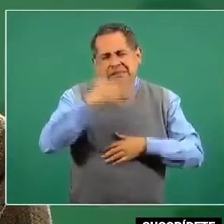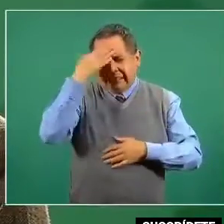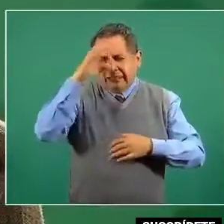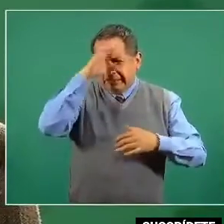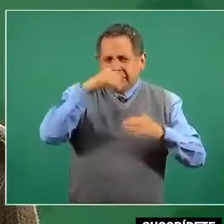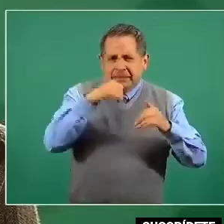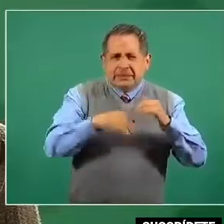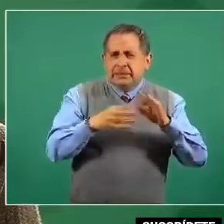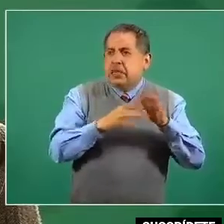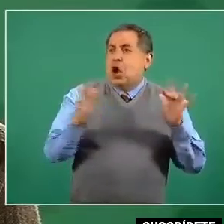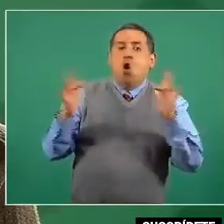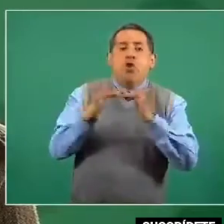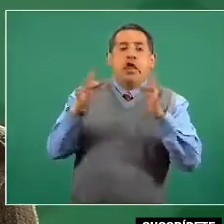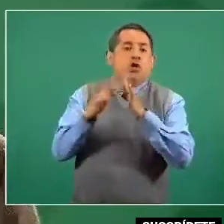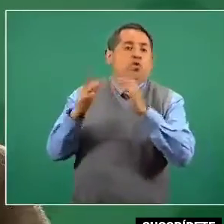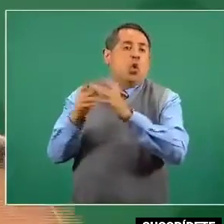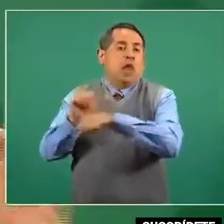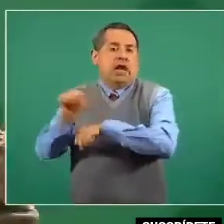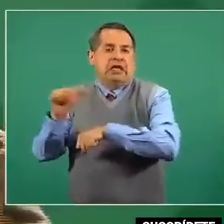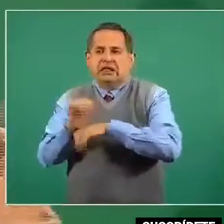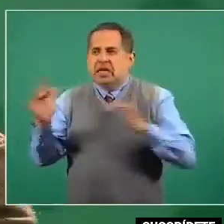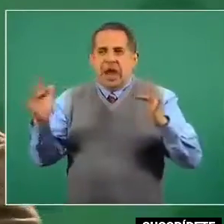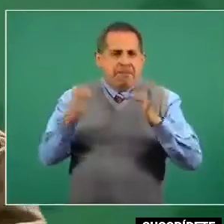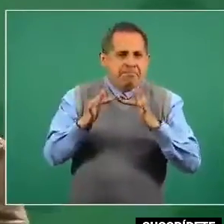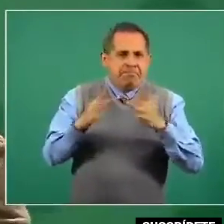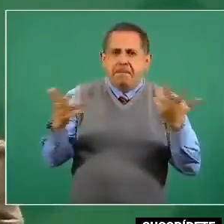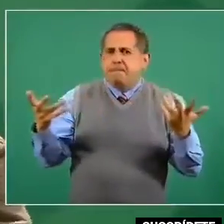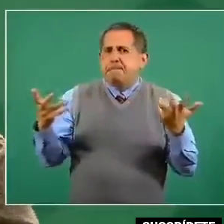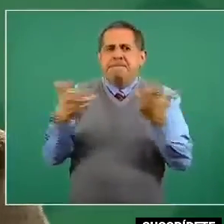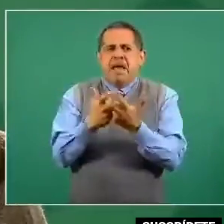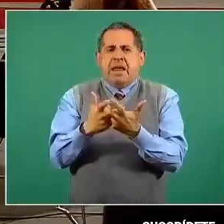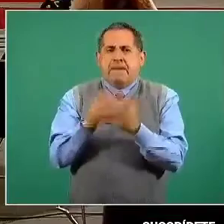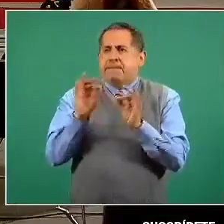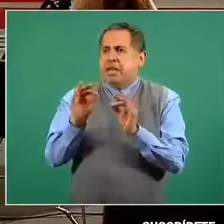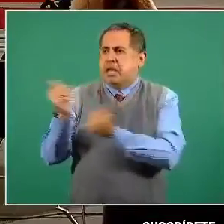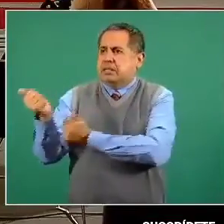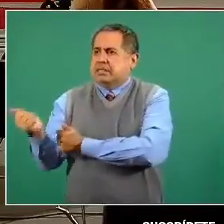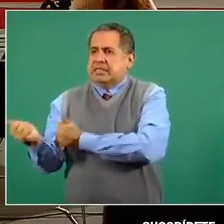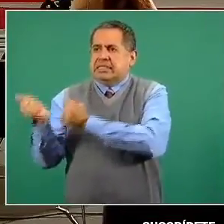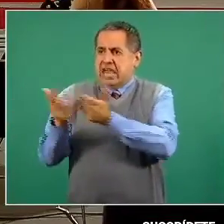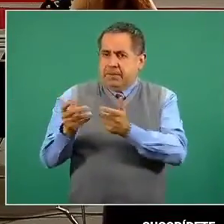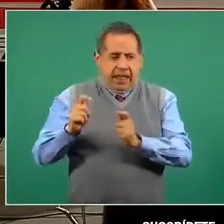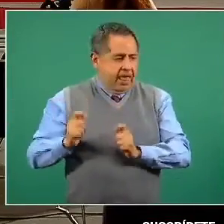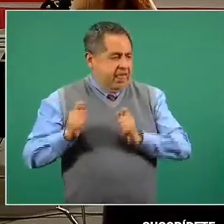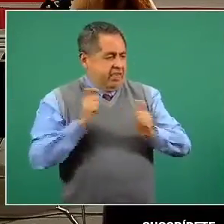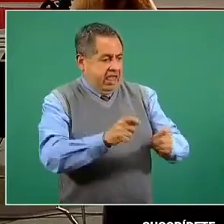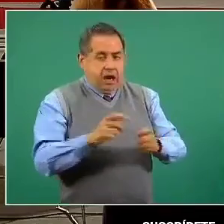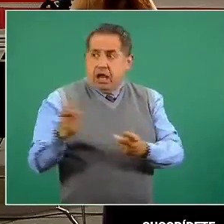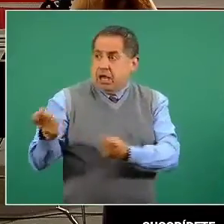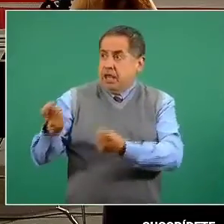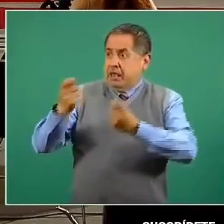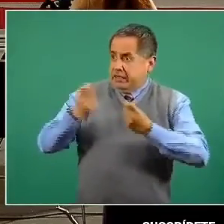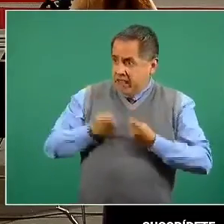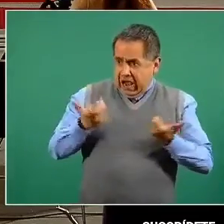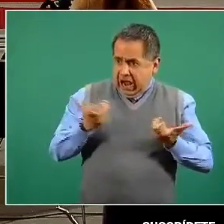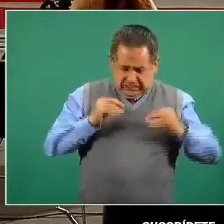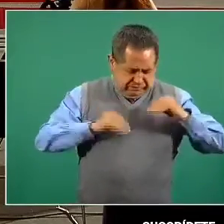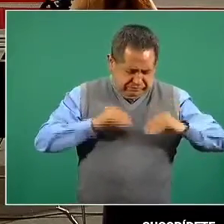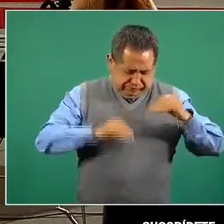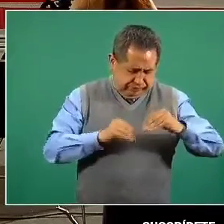que están en Argentina, y esto hace un empate muy, muy favorable. Aprovecho para comentar, el